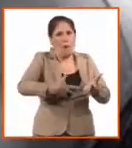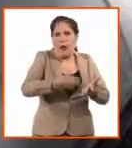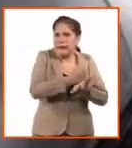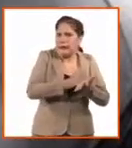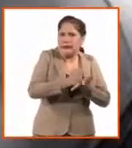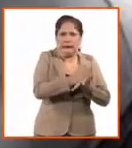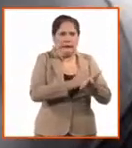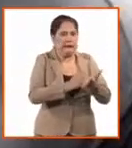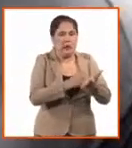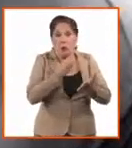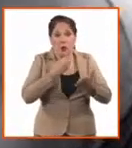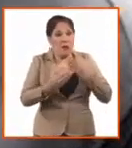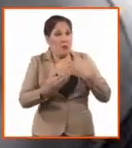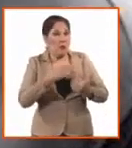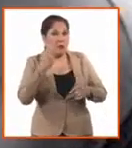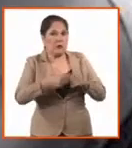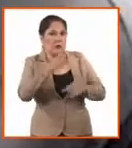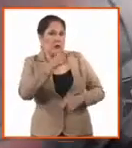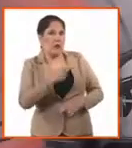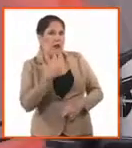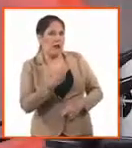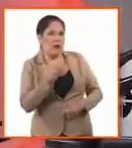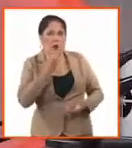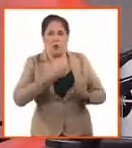haya dicho quien lo haya dicho